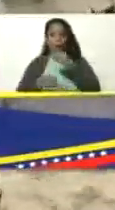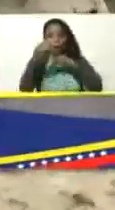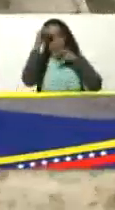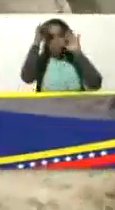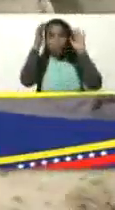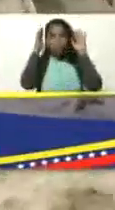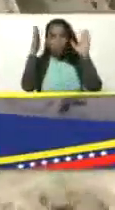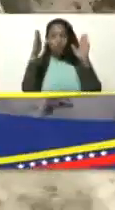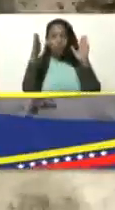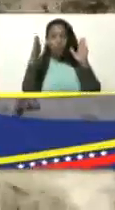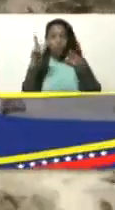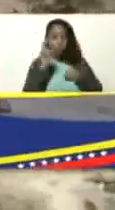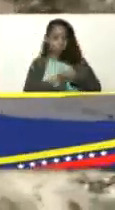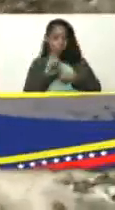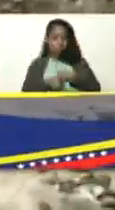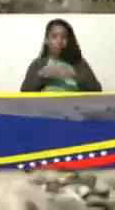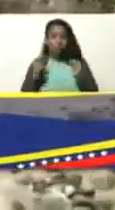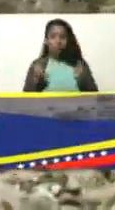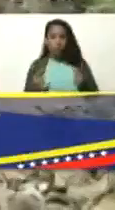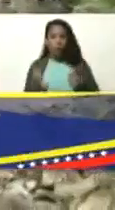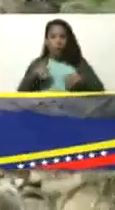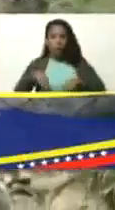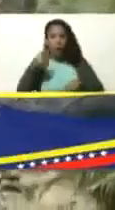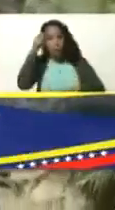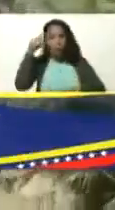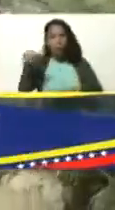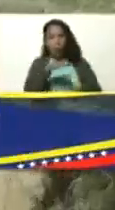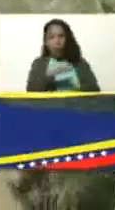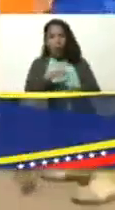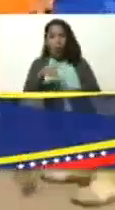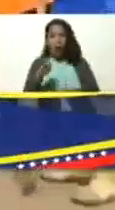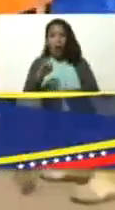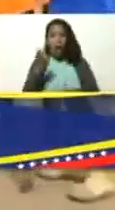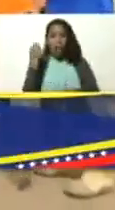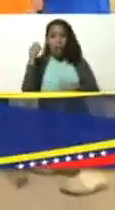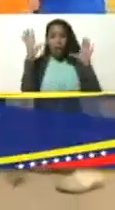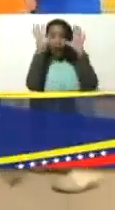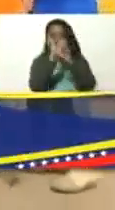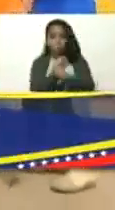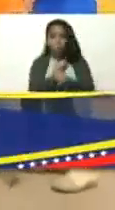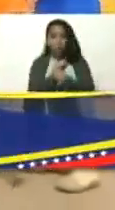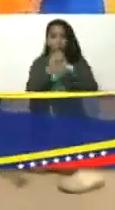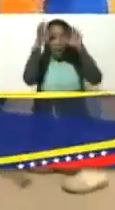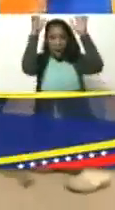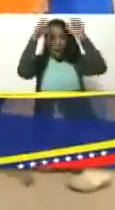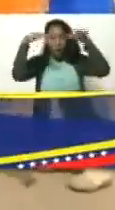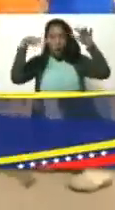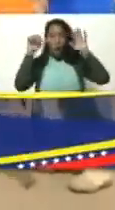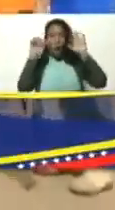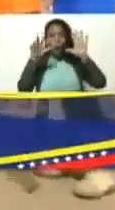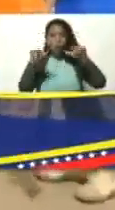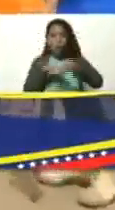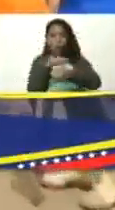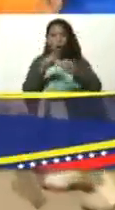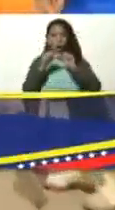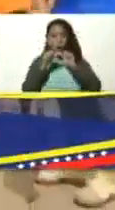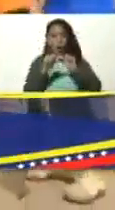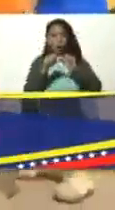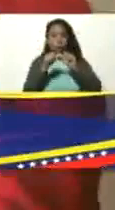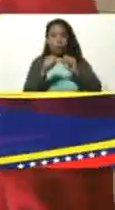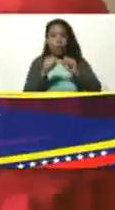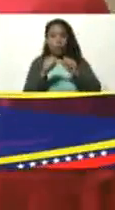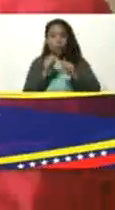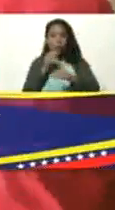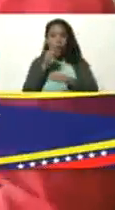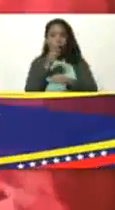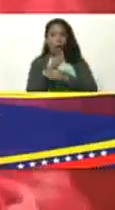atención en tiempo real de nuestro pueblo. Desde anoche, cuando ya las lluvias tenían 8 horas consecutivas, se